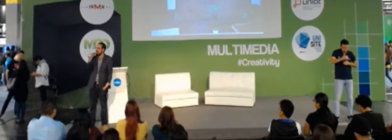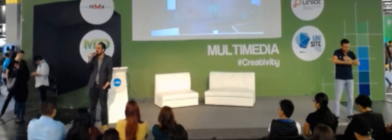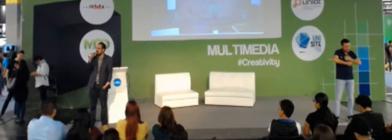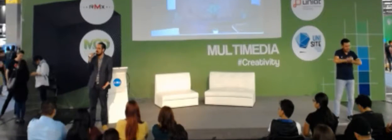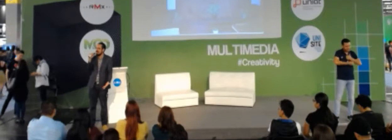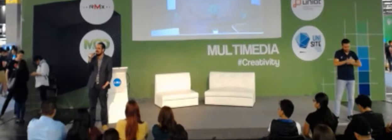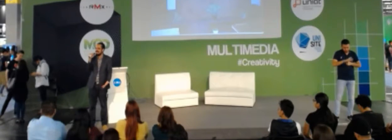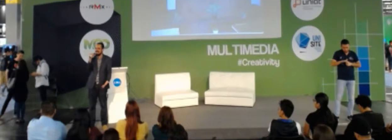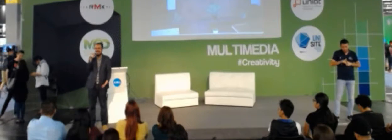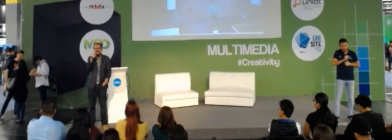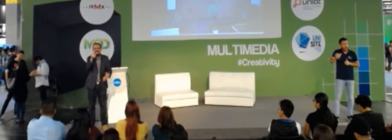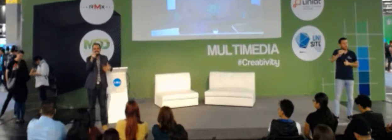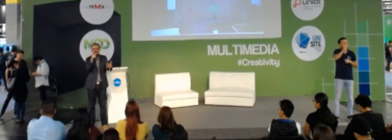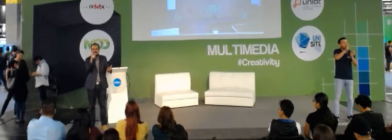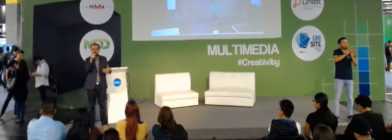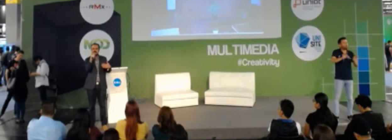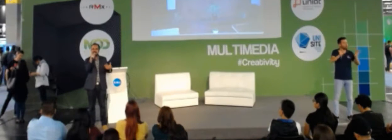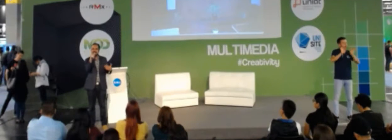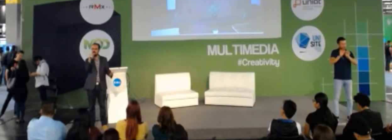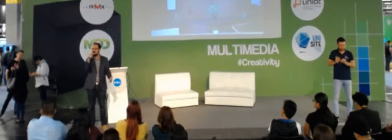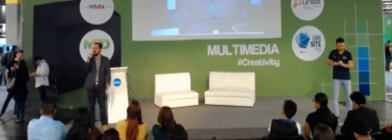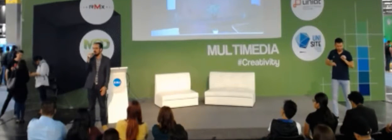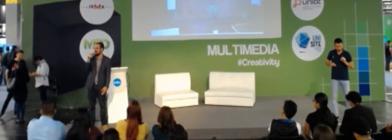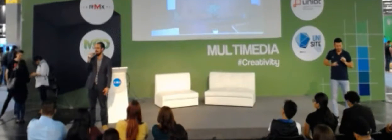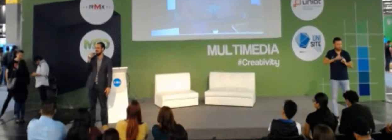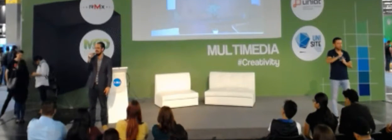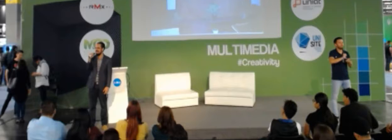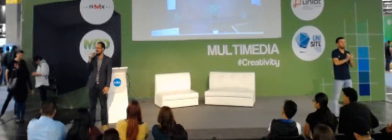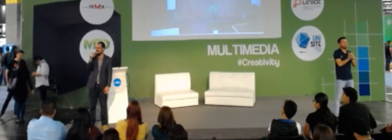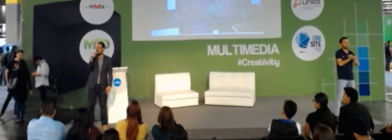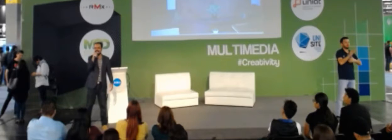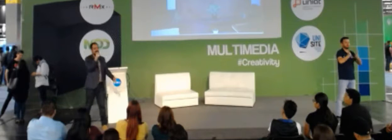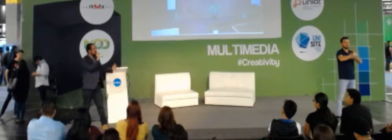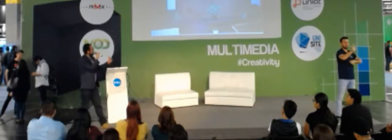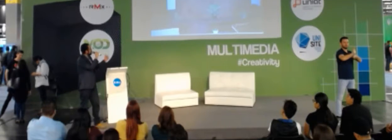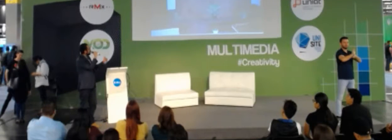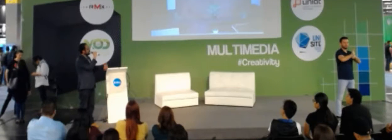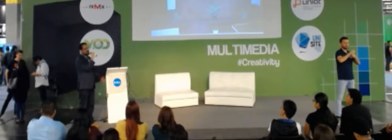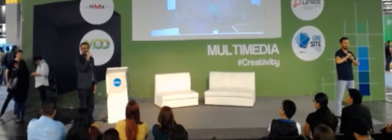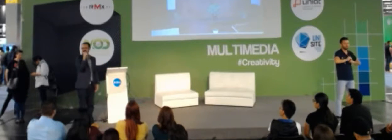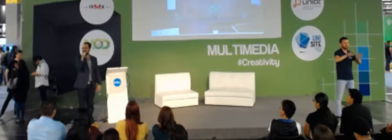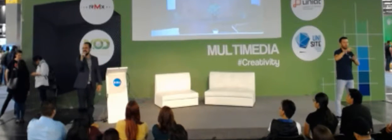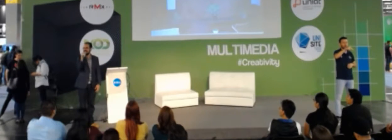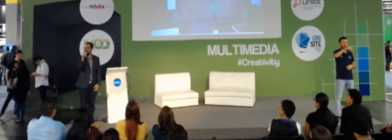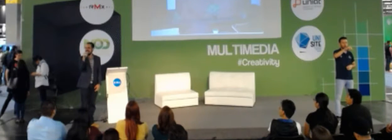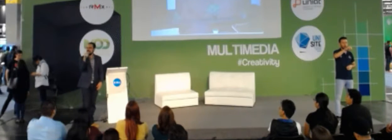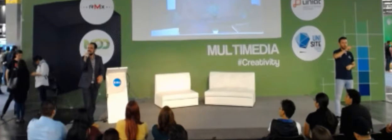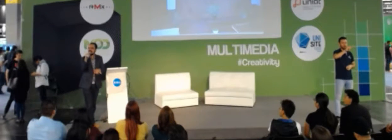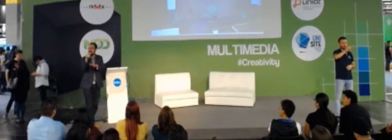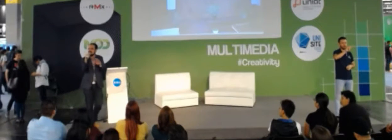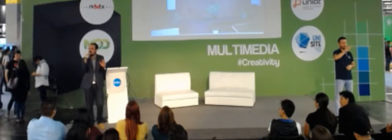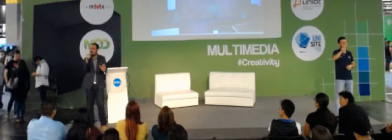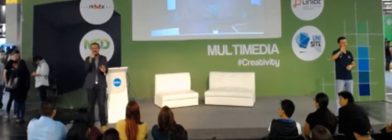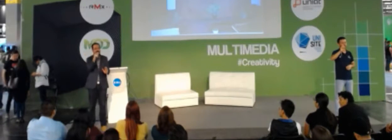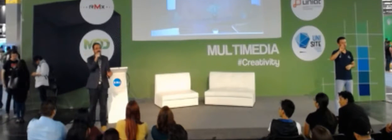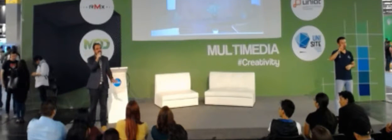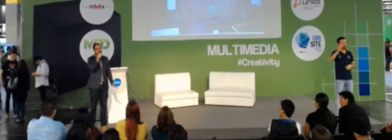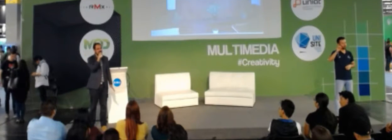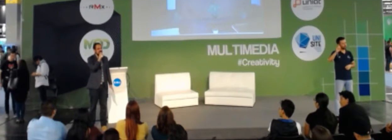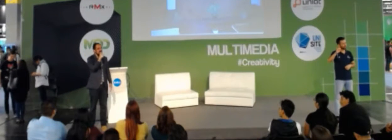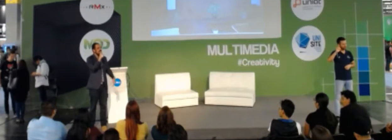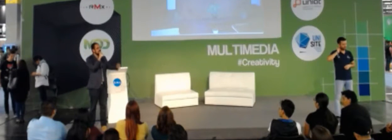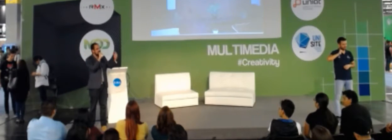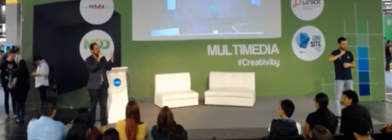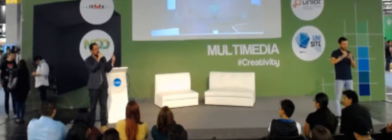eran las más importantes y hacían un noticiario en vivo, el Notisordos. Entonces todos sabían que el